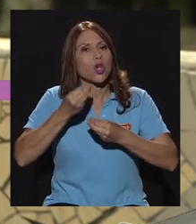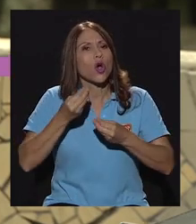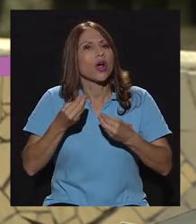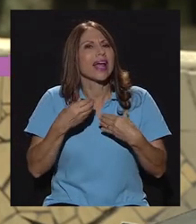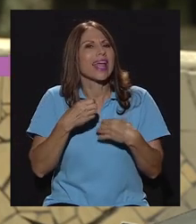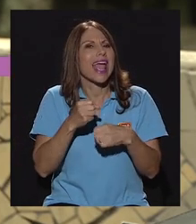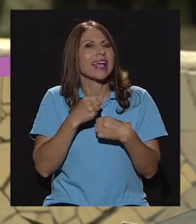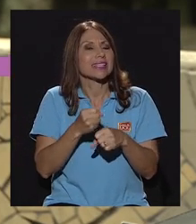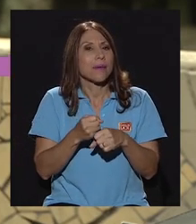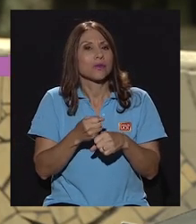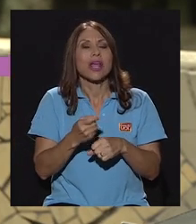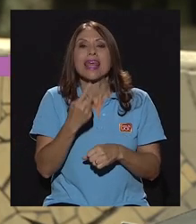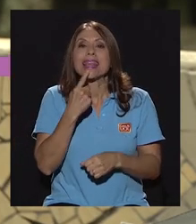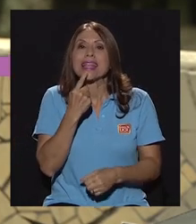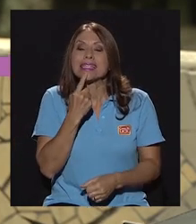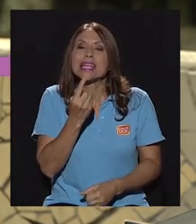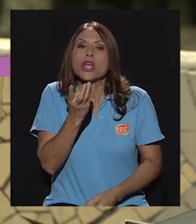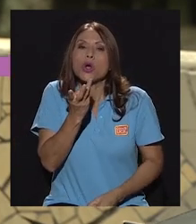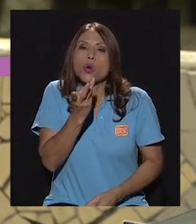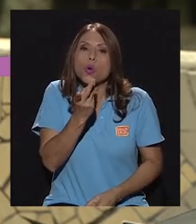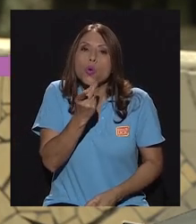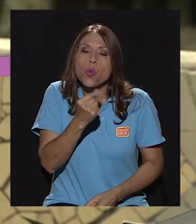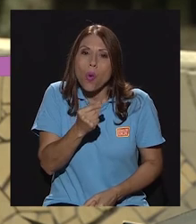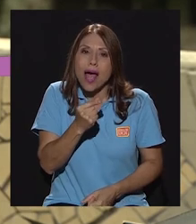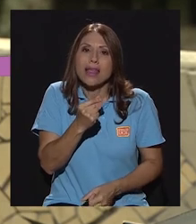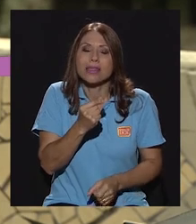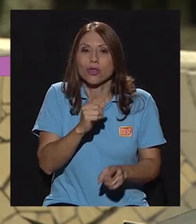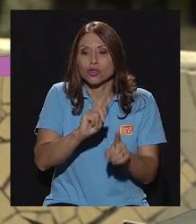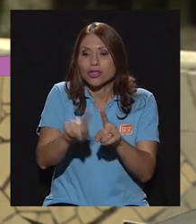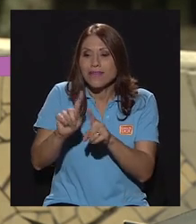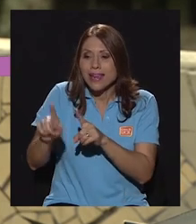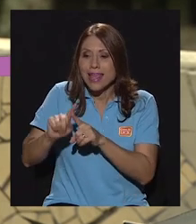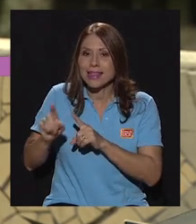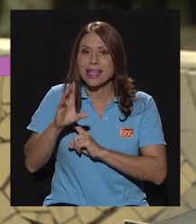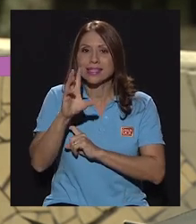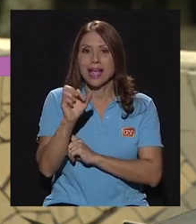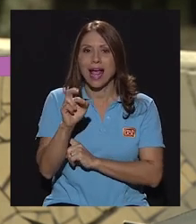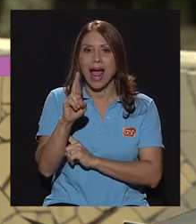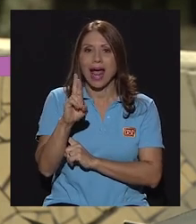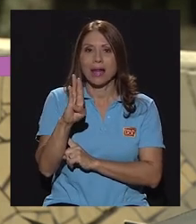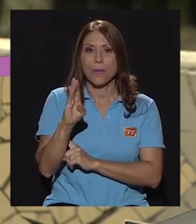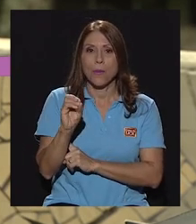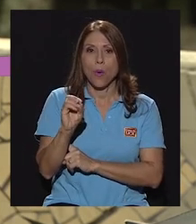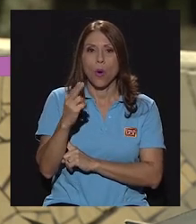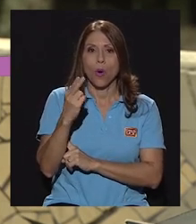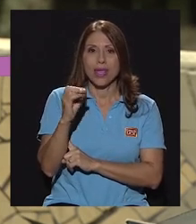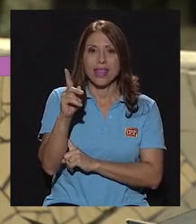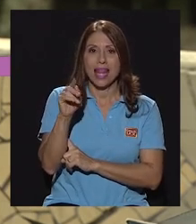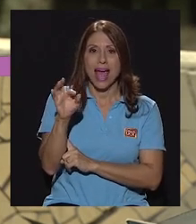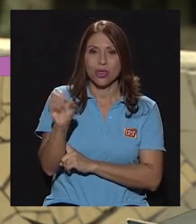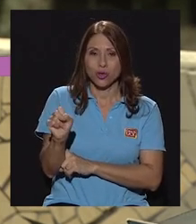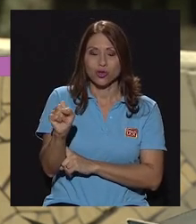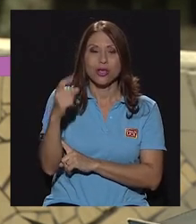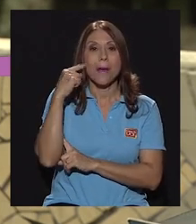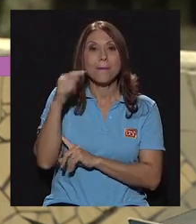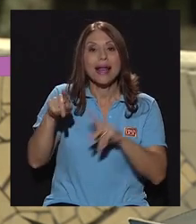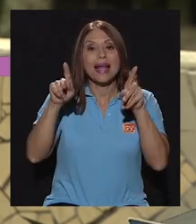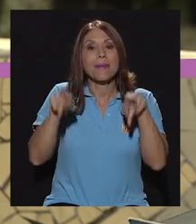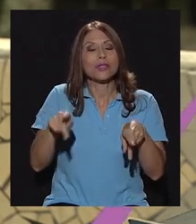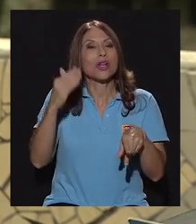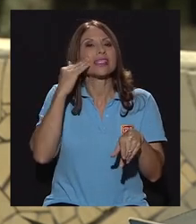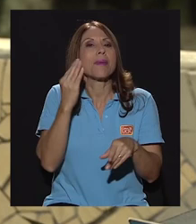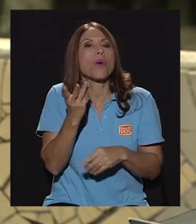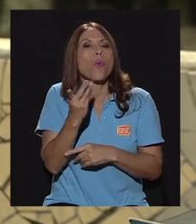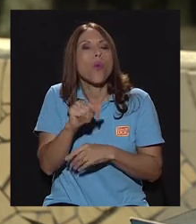es titular la cantidad de carbohidrato que se obtiene de los diferentes alimentos para que la persona obtenga la